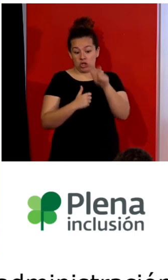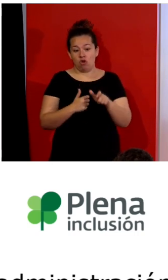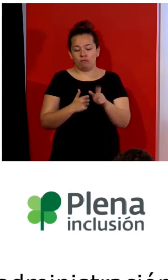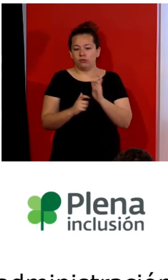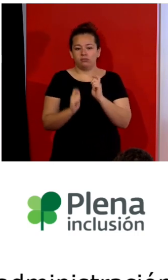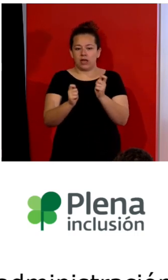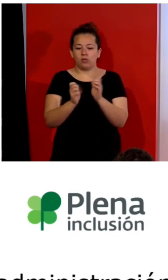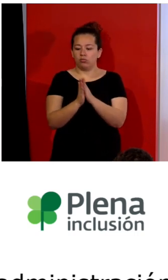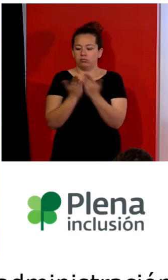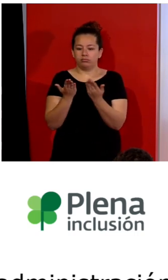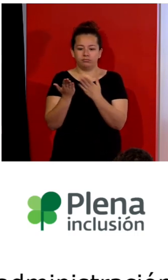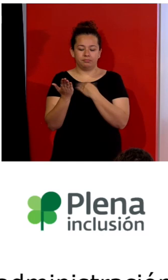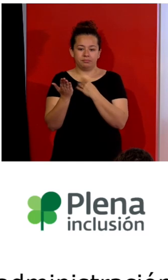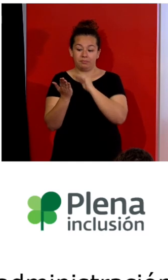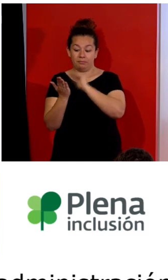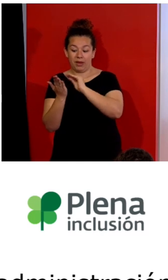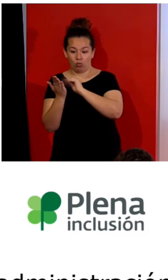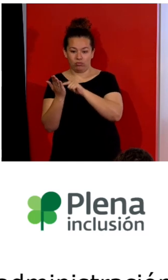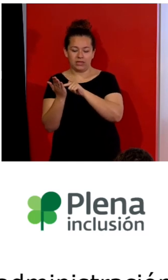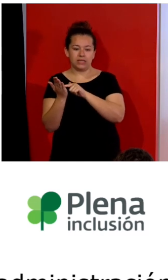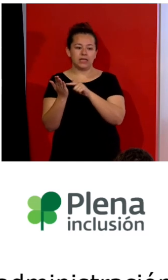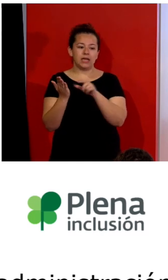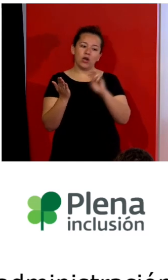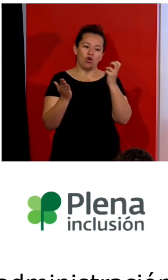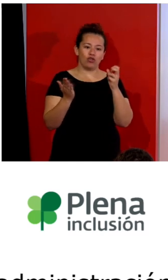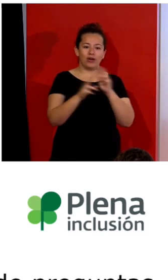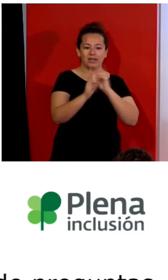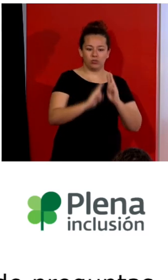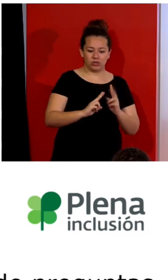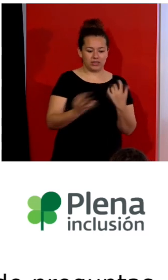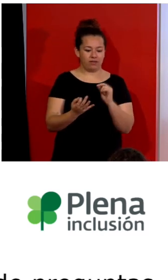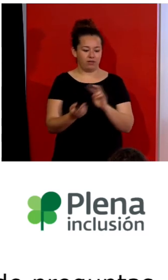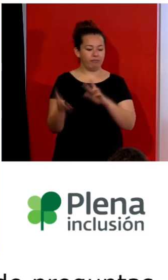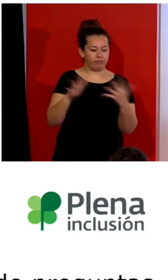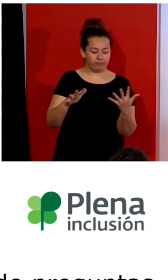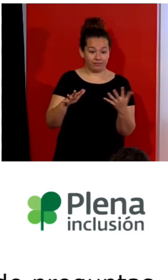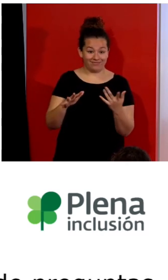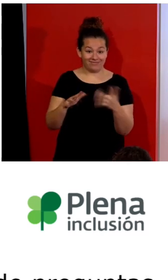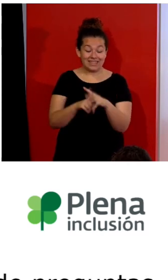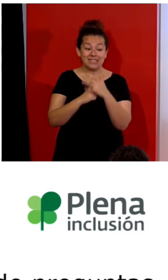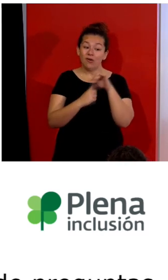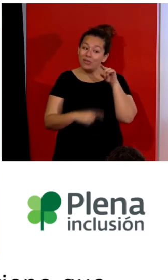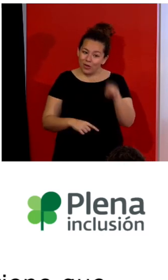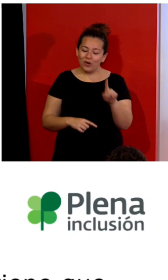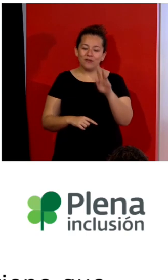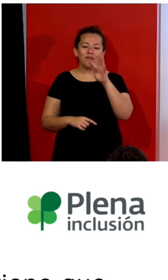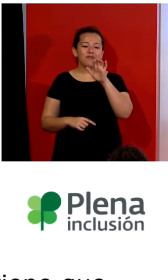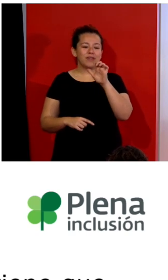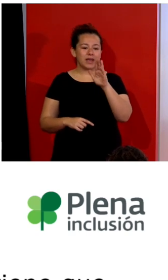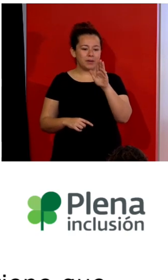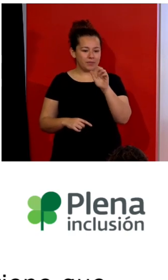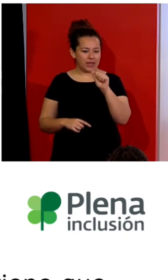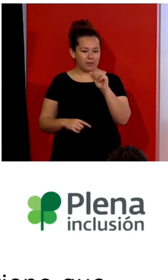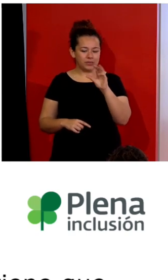hoja de respuestas en la que tiene que trasladar la contestación. En este caso, FEAPS nos dijo que esto era